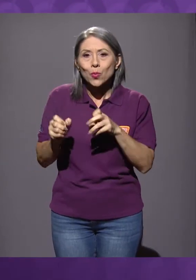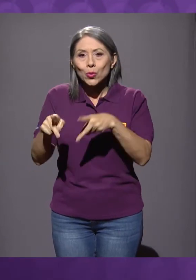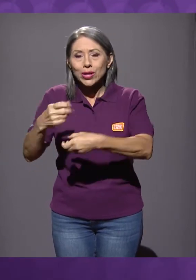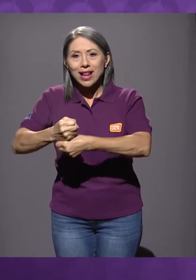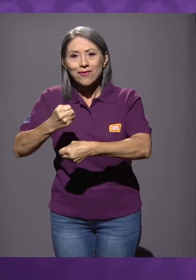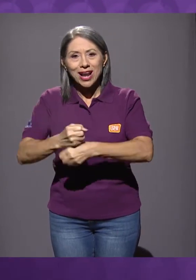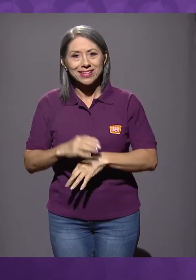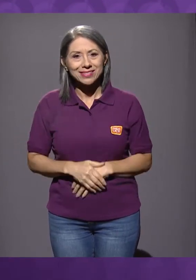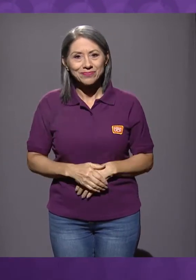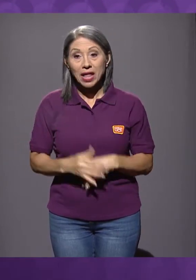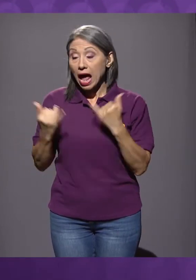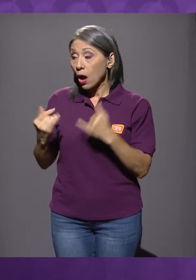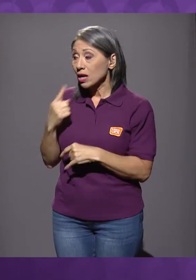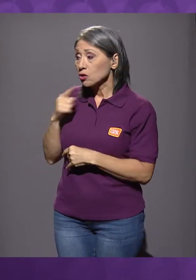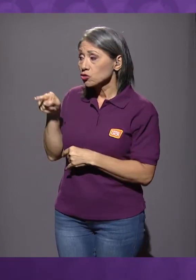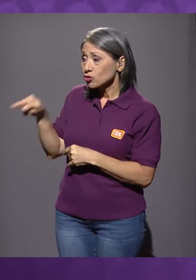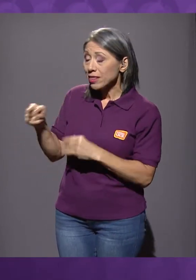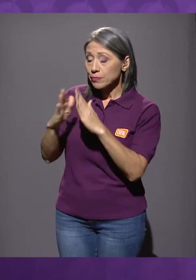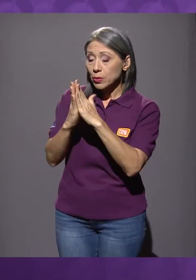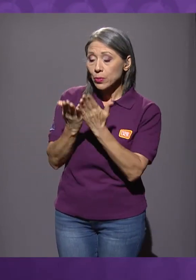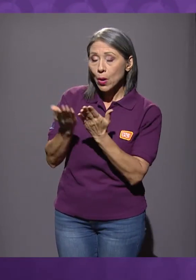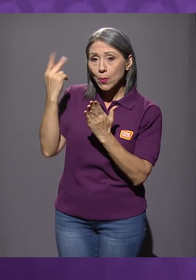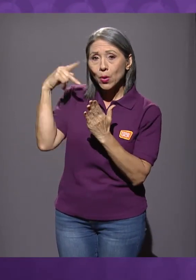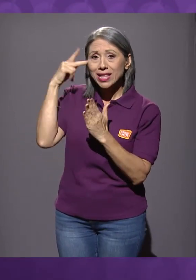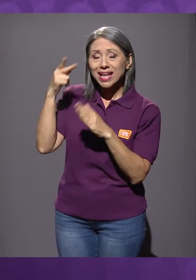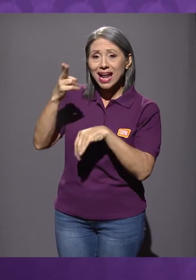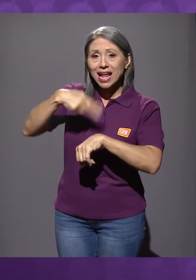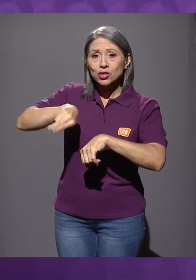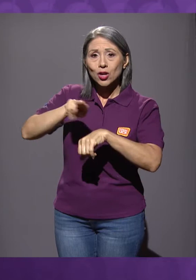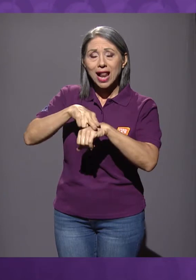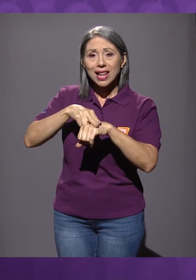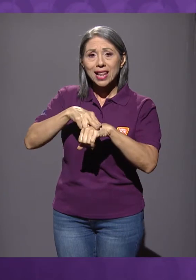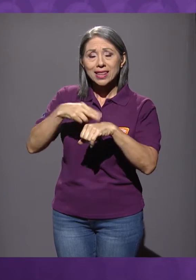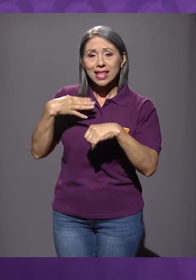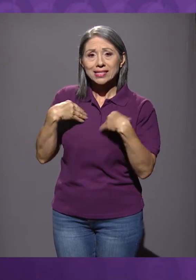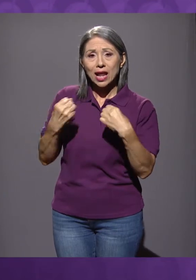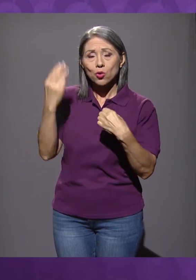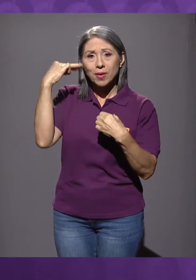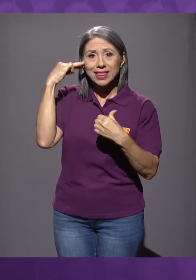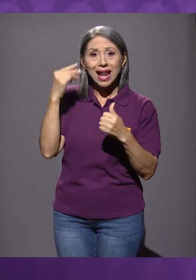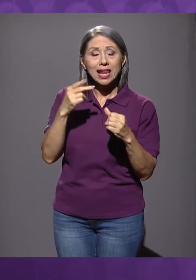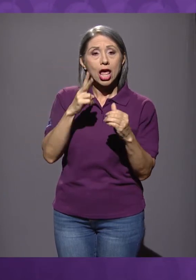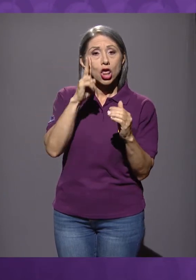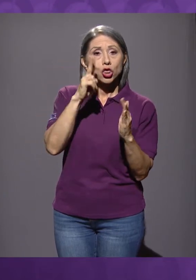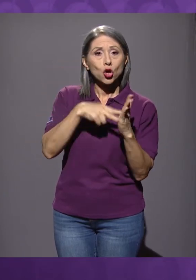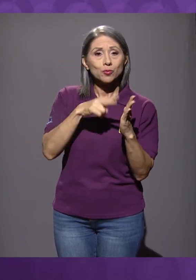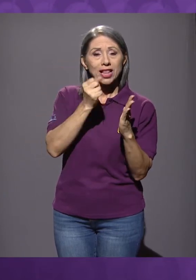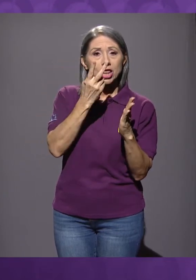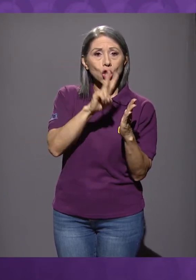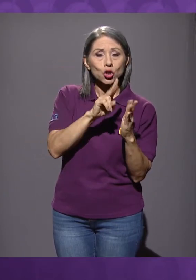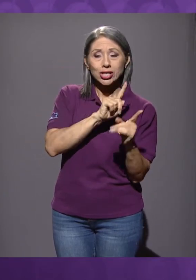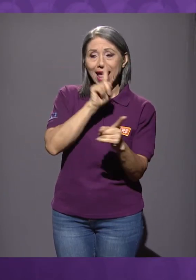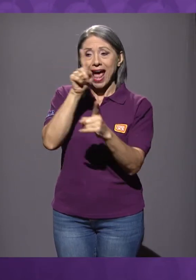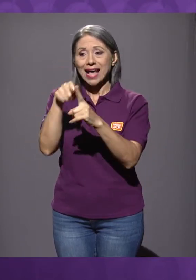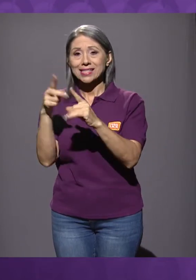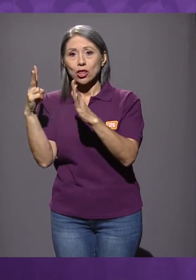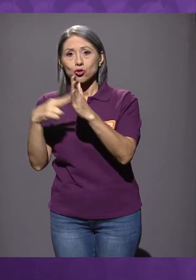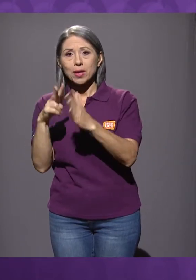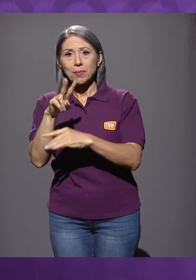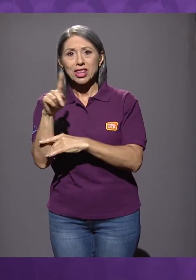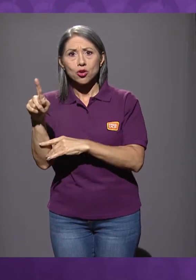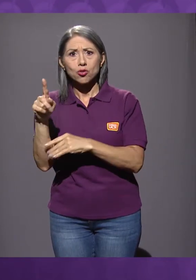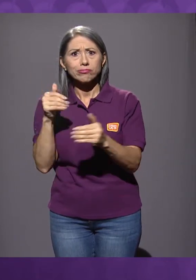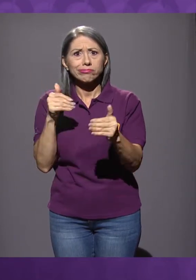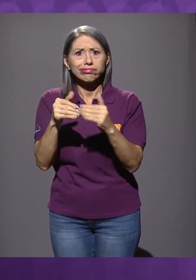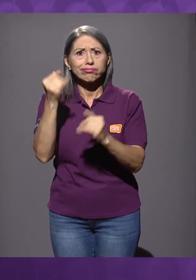laborales. Y que justamente que lo menciona, que la Política Nacional de Salud Mental 2012-2021 ya está por finalizar, ¿verdad? Lo que queda de este año, y